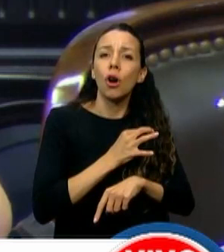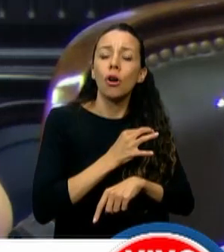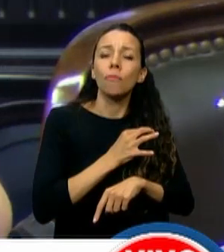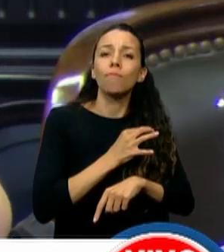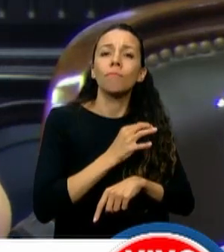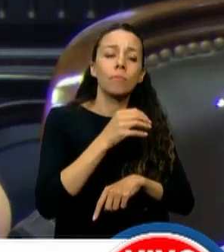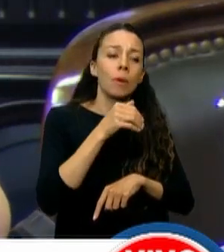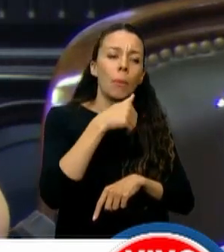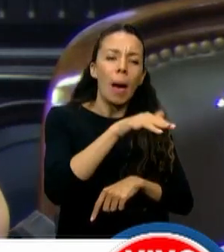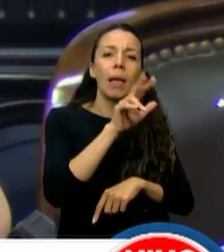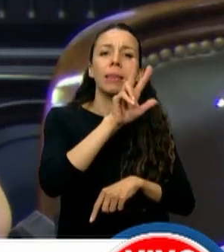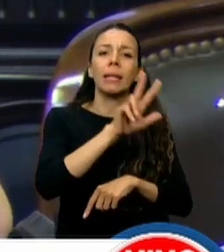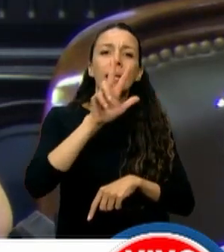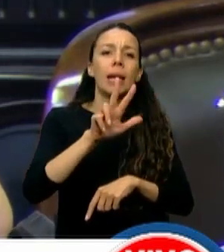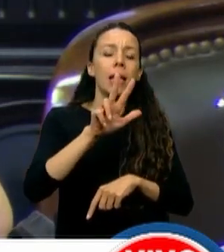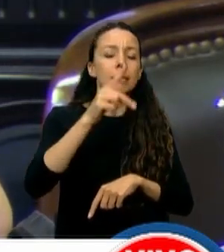33 grados de fiebre,